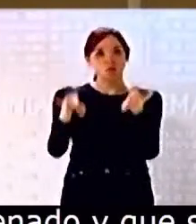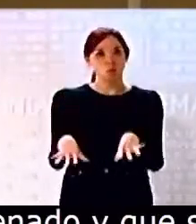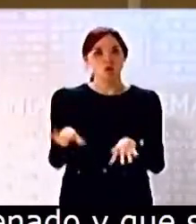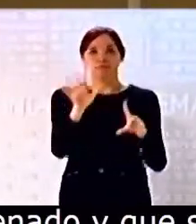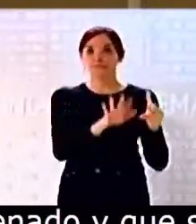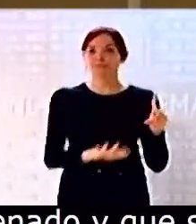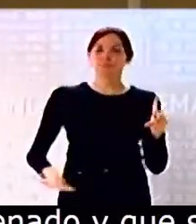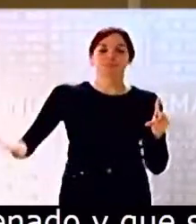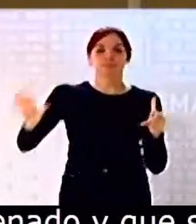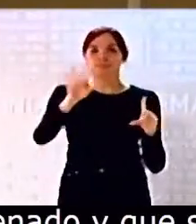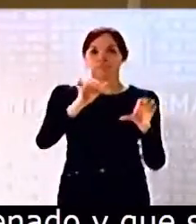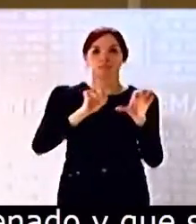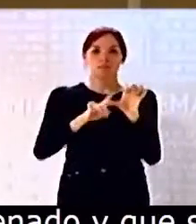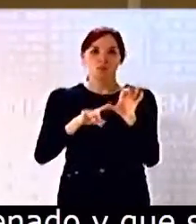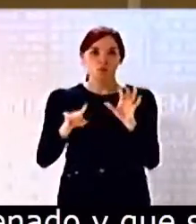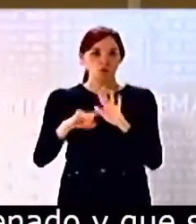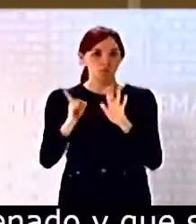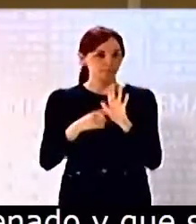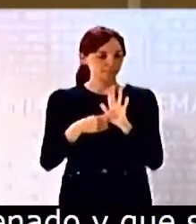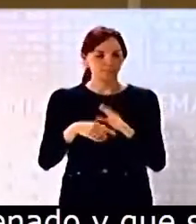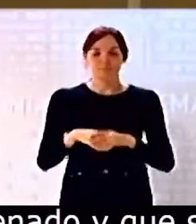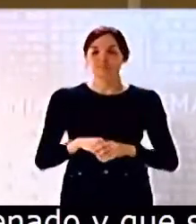comunidad autónoma.